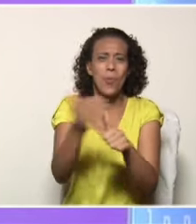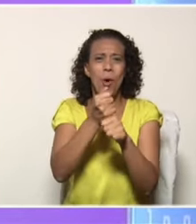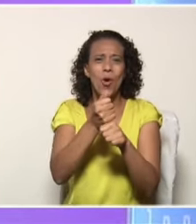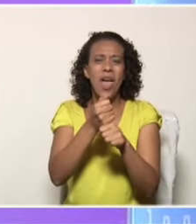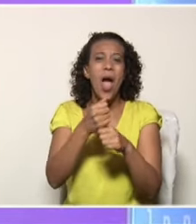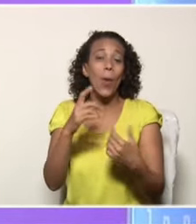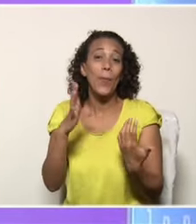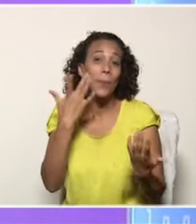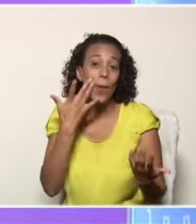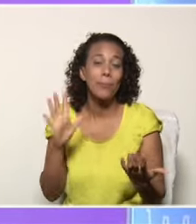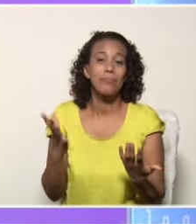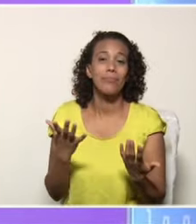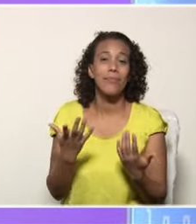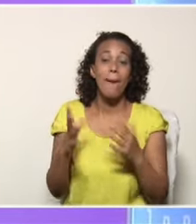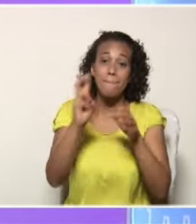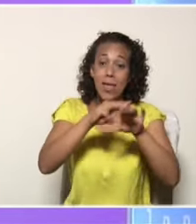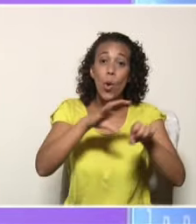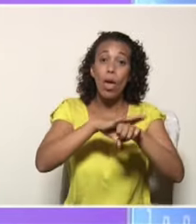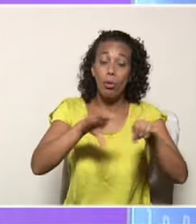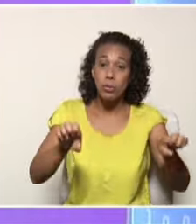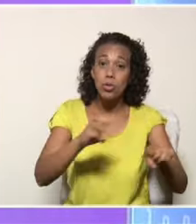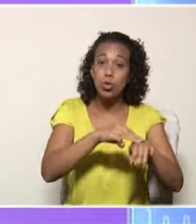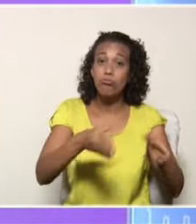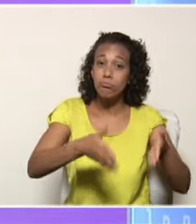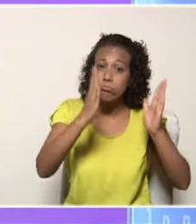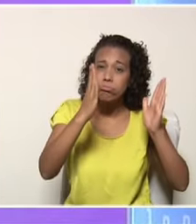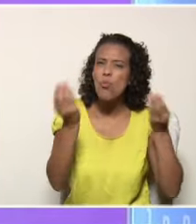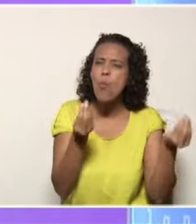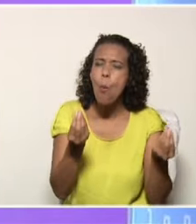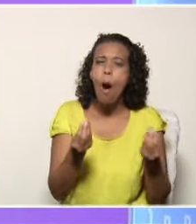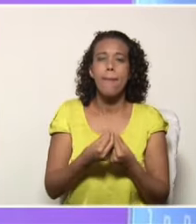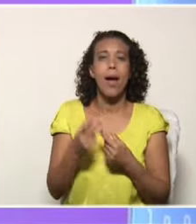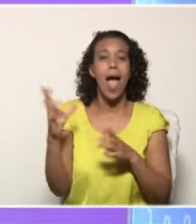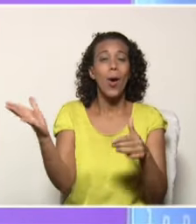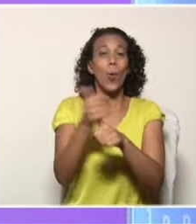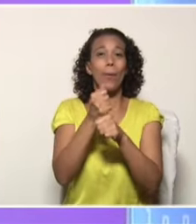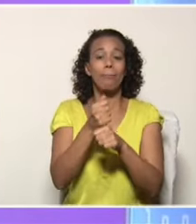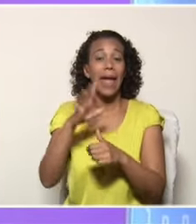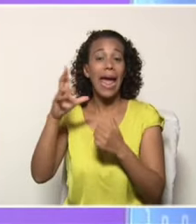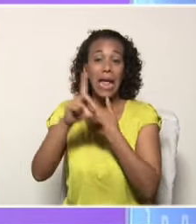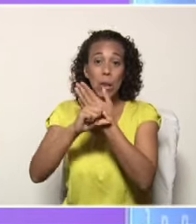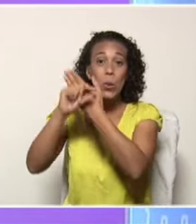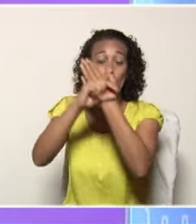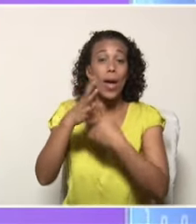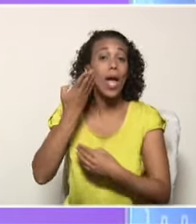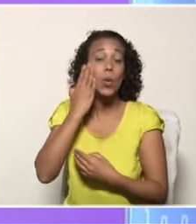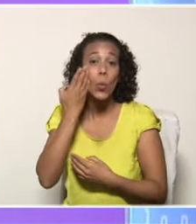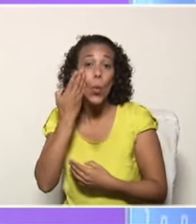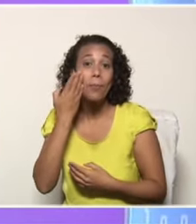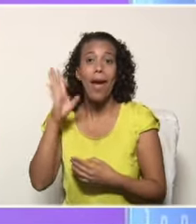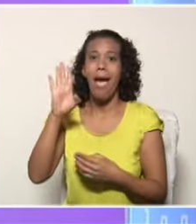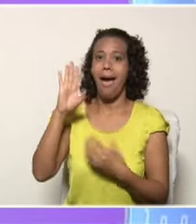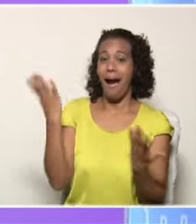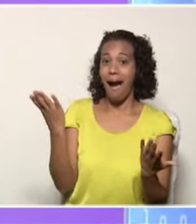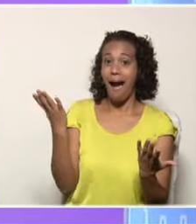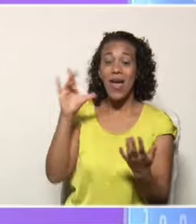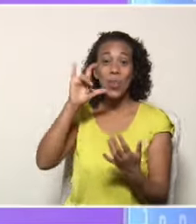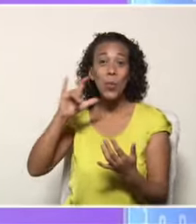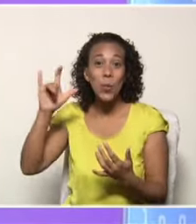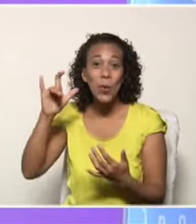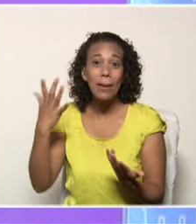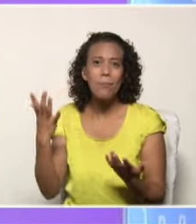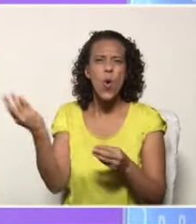redes sociales. En el caso del Ministerio del Poder Popular para la Educación, nos consigues en Twitter, en Instagram y hasta en Facebook.